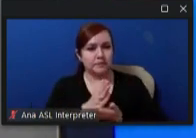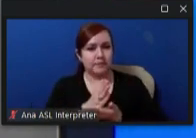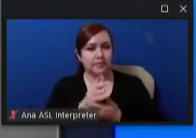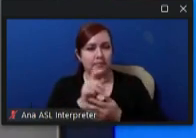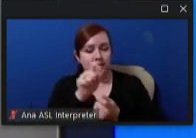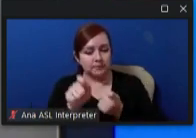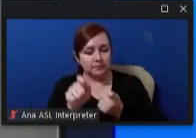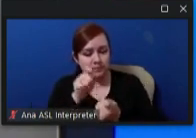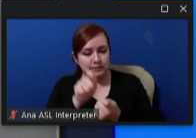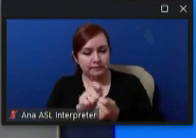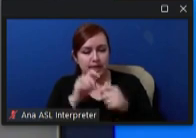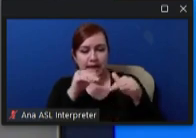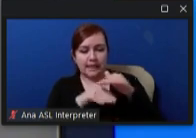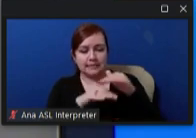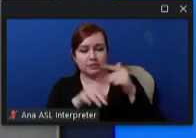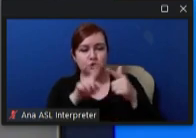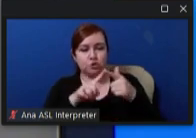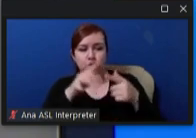la justicia,